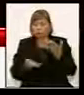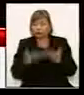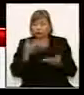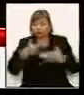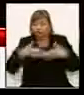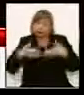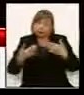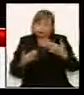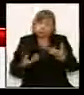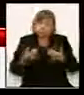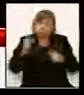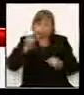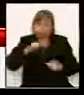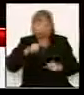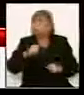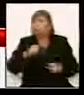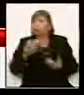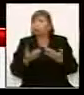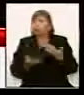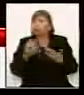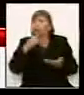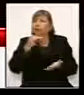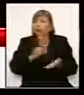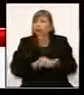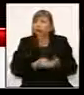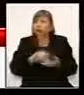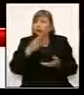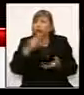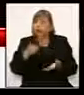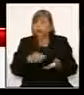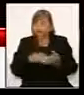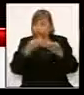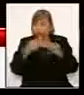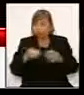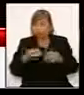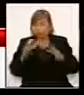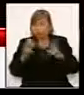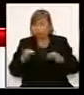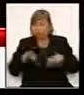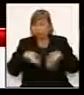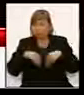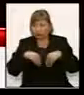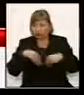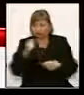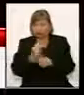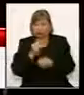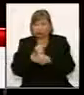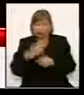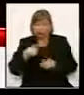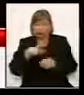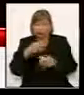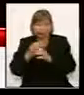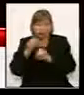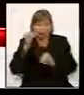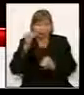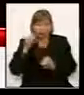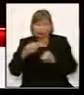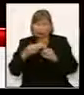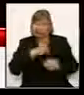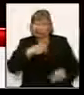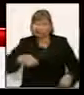se podrán realizar? Sí, y estamos para ello, nosotros absolutamente dispuestos. El trabajo que desarrollamos como el Ministerio de